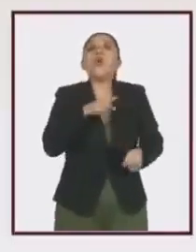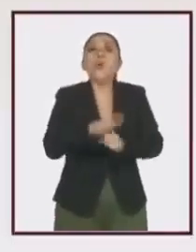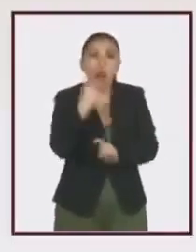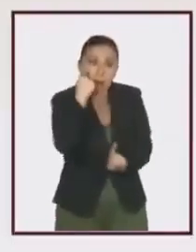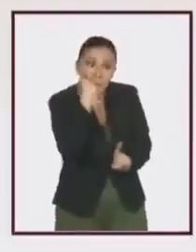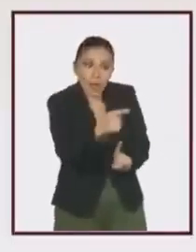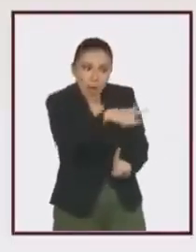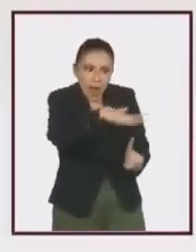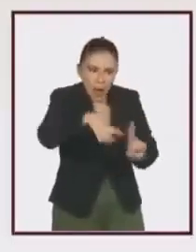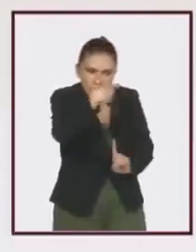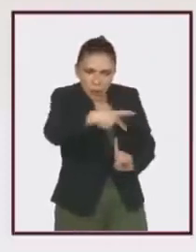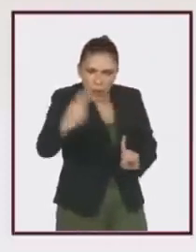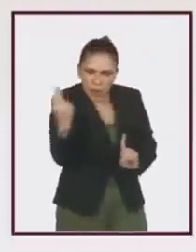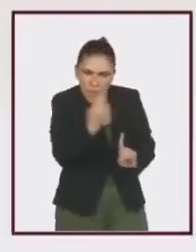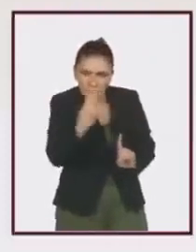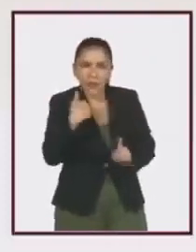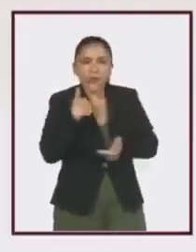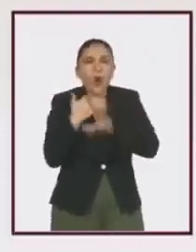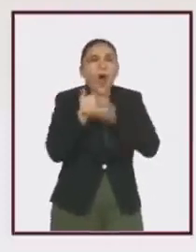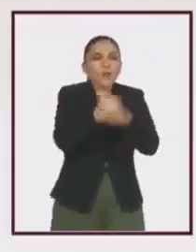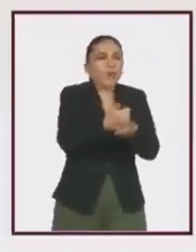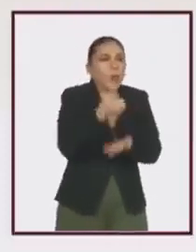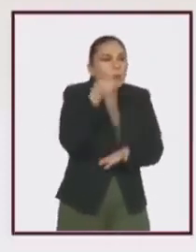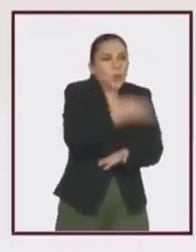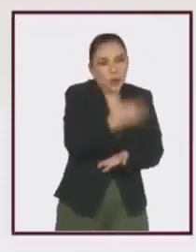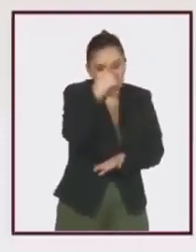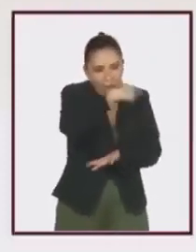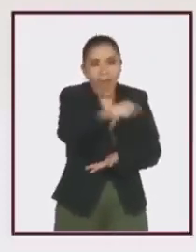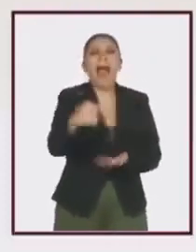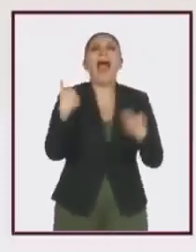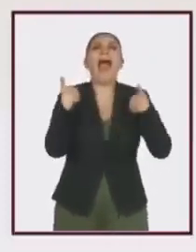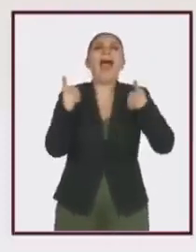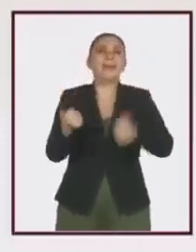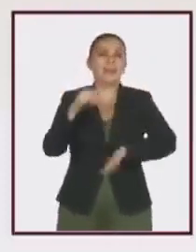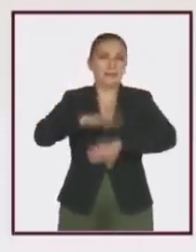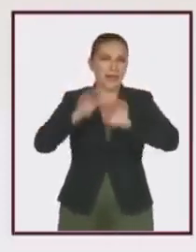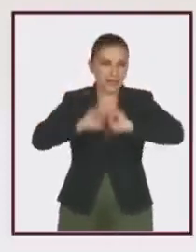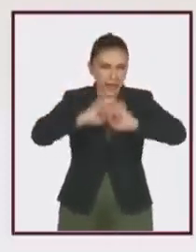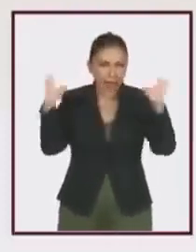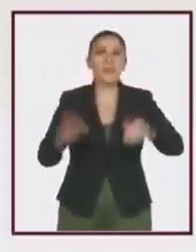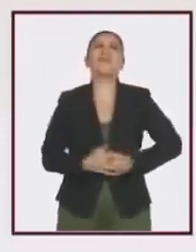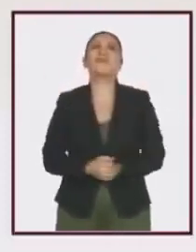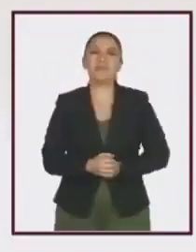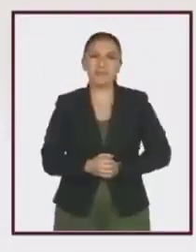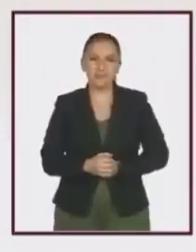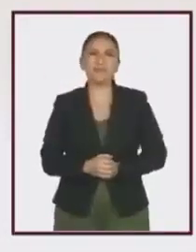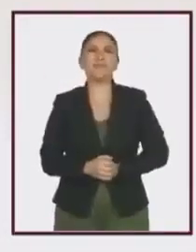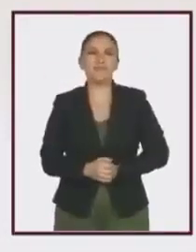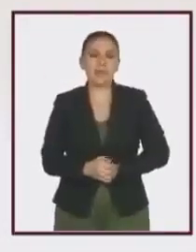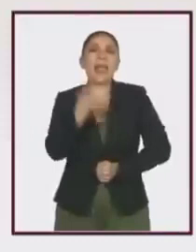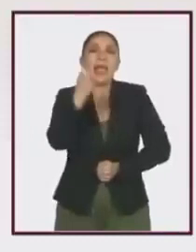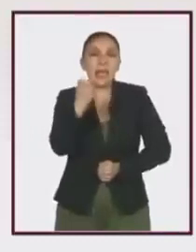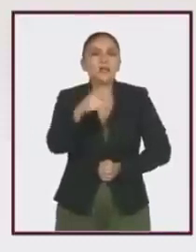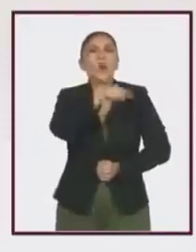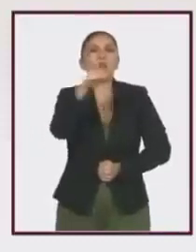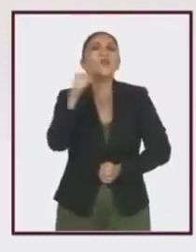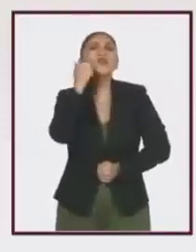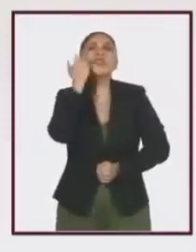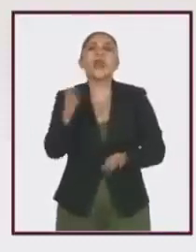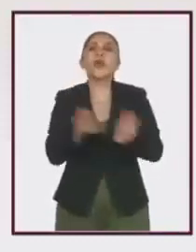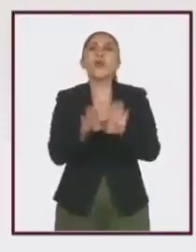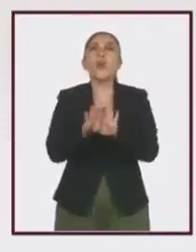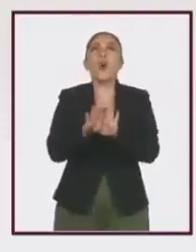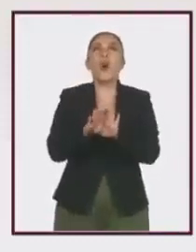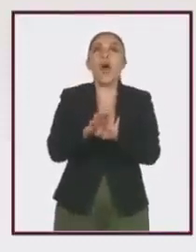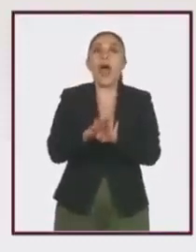necesidades del contexto y a las necesidades de los alumnos. Así es, maestra. Entonces lo que se intenta hacer es precisamente